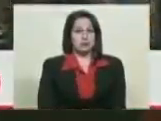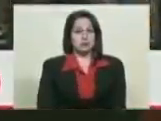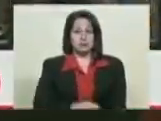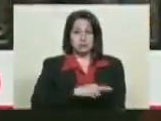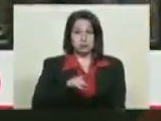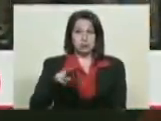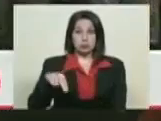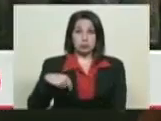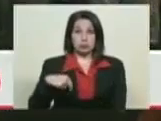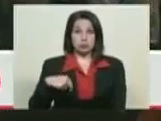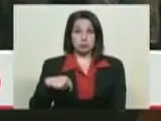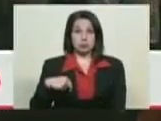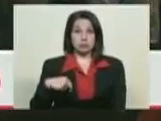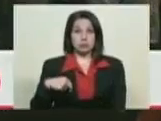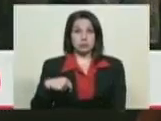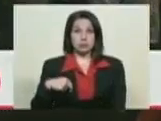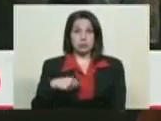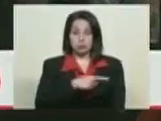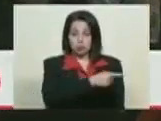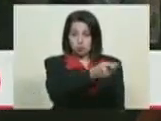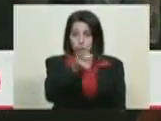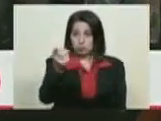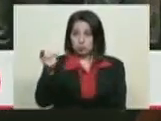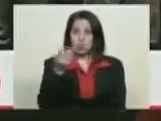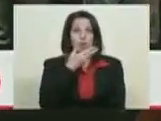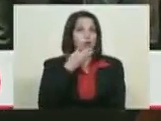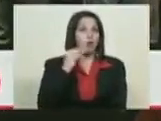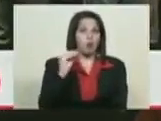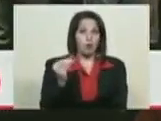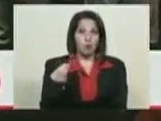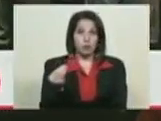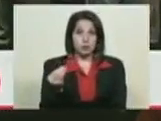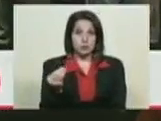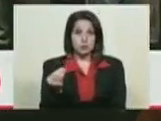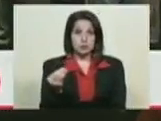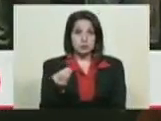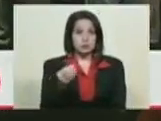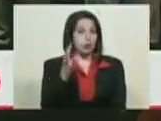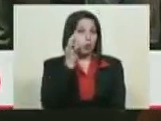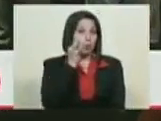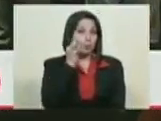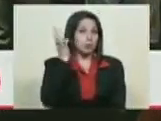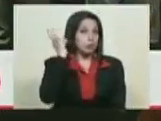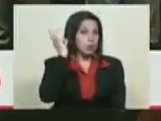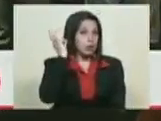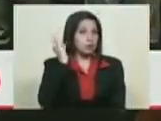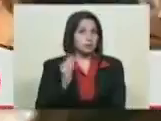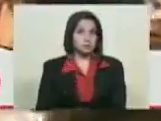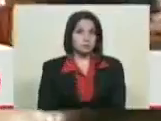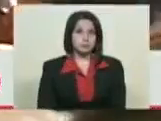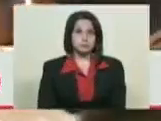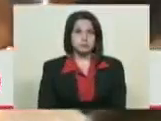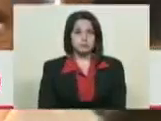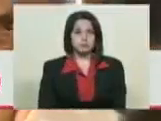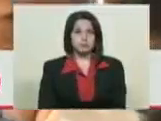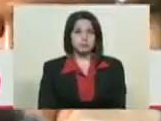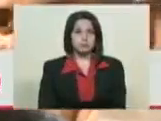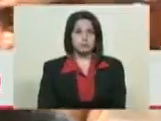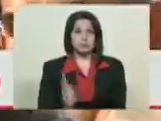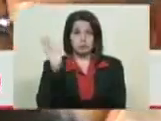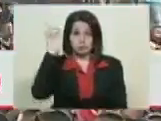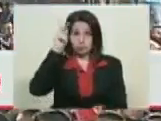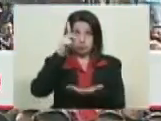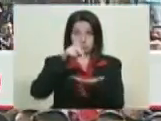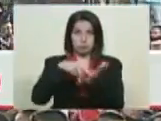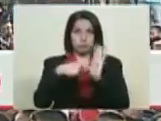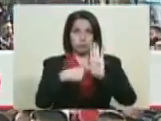Nosotros, ustedes muchachos, muchachas, jóvenes, que son los protagonistas de